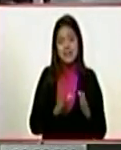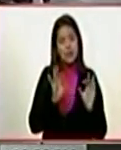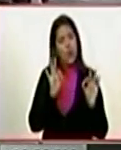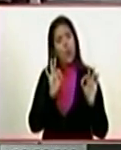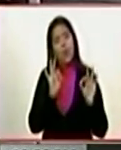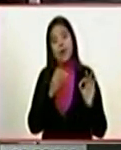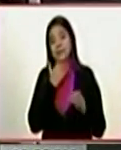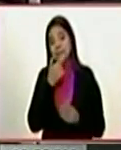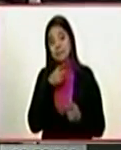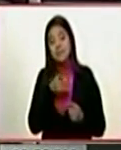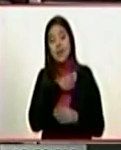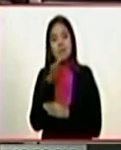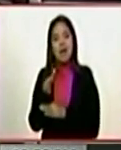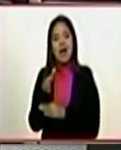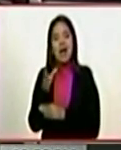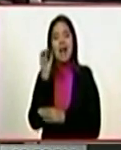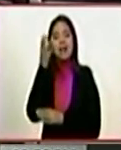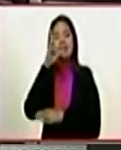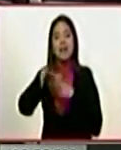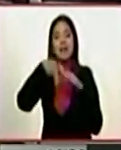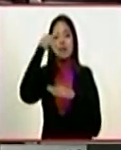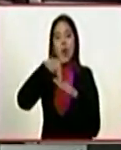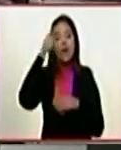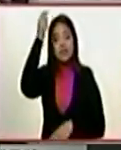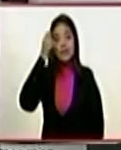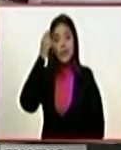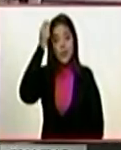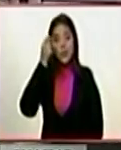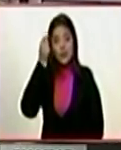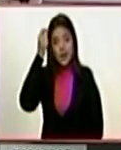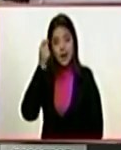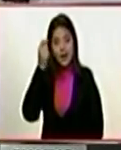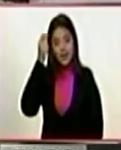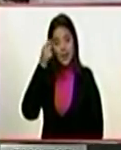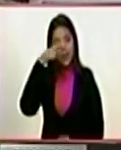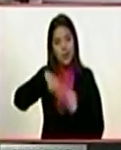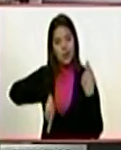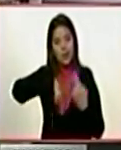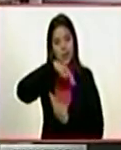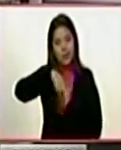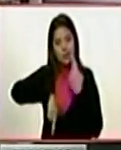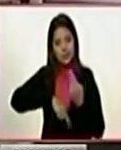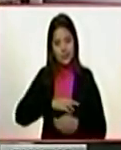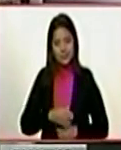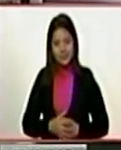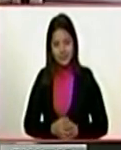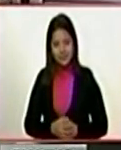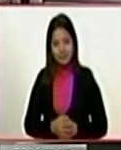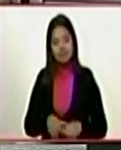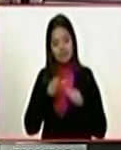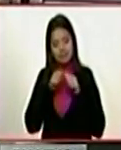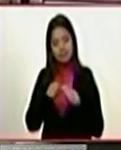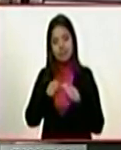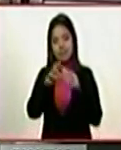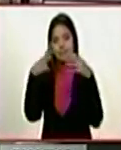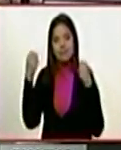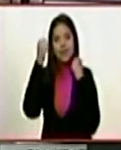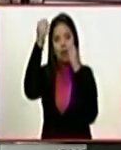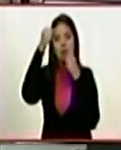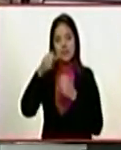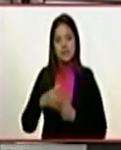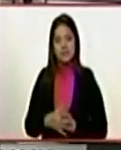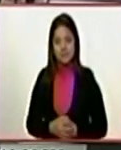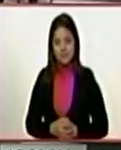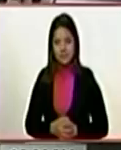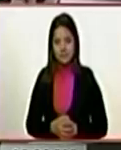próximamente estará en la Asamblea Nacional como diputado de la revolución. Por eso seguimos avanzando y bueno,